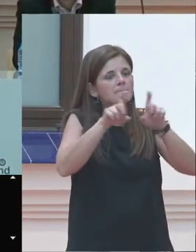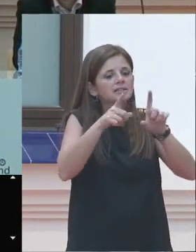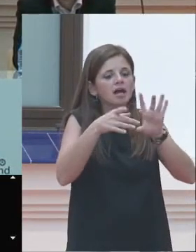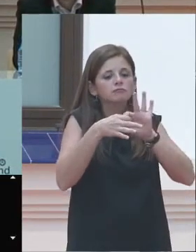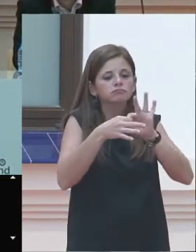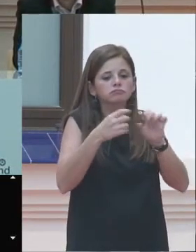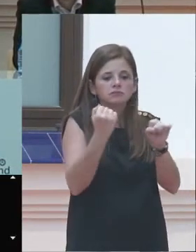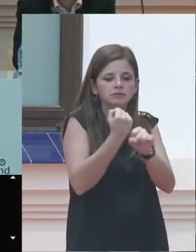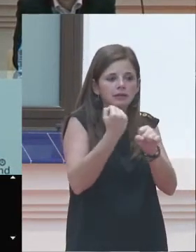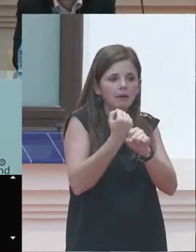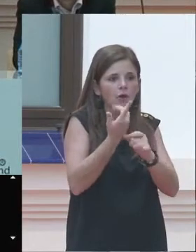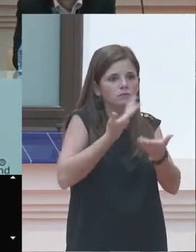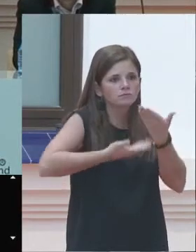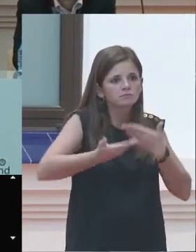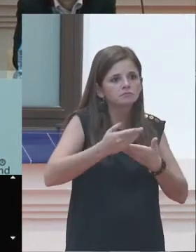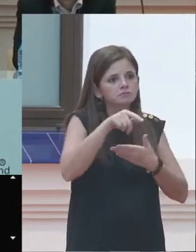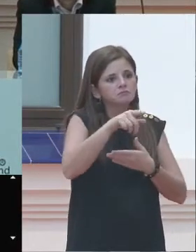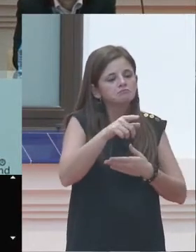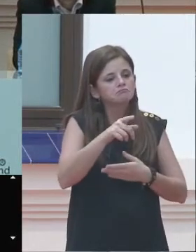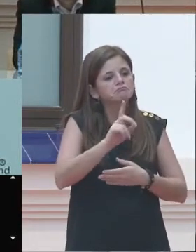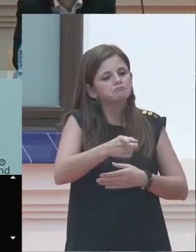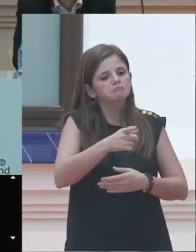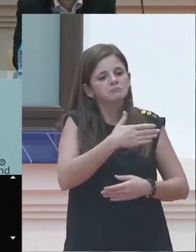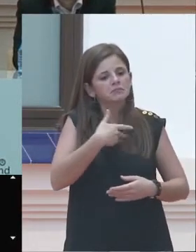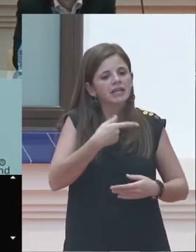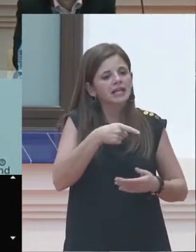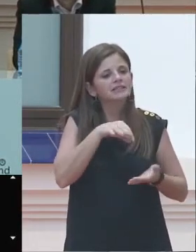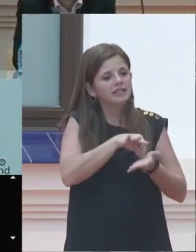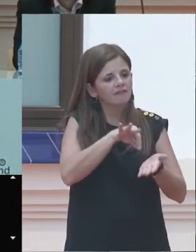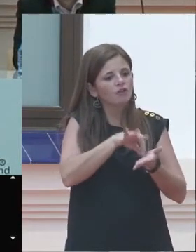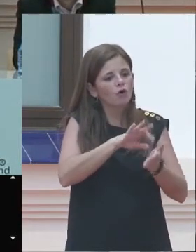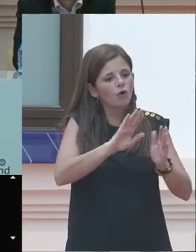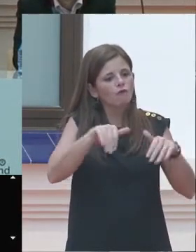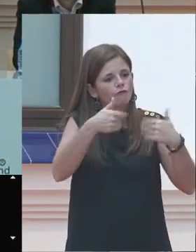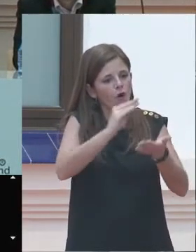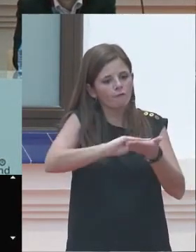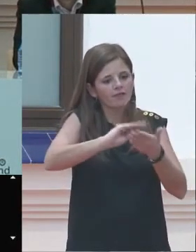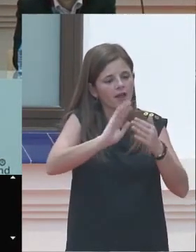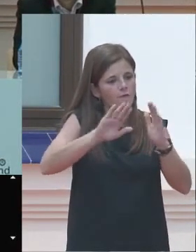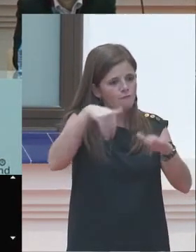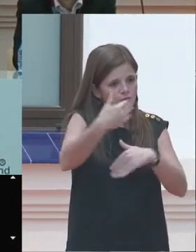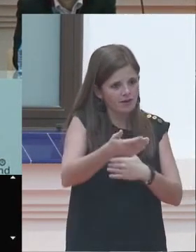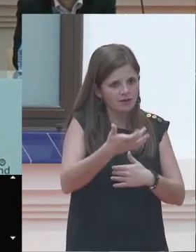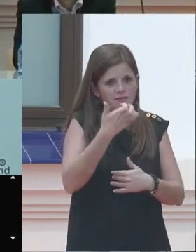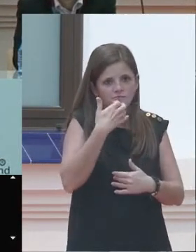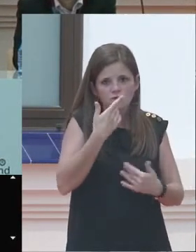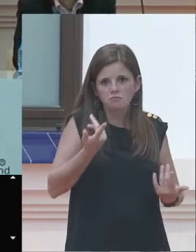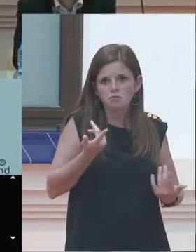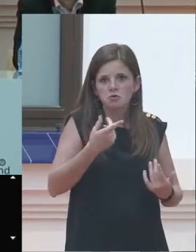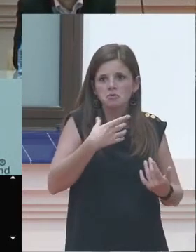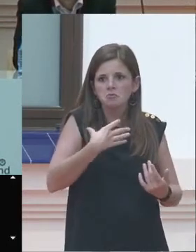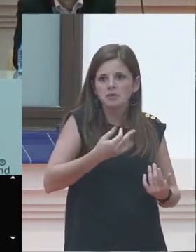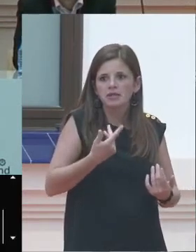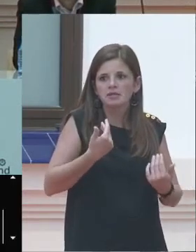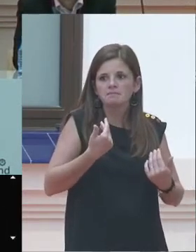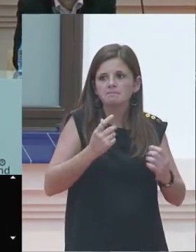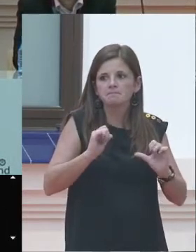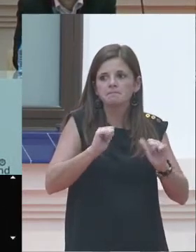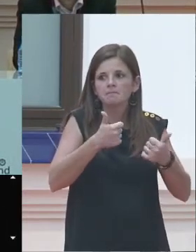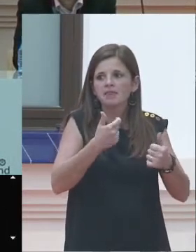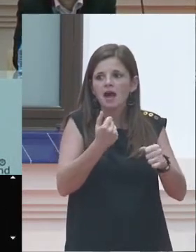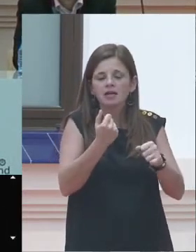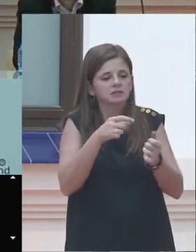trabajamos deciden sacar sus servidores fuera de sus oficinas y en vez de llevarlos a centros de datos como hacían antes, pues muchos ya están empezando a contratar